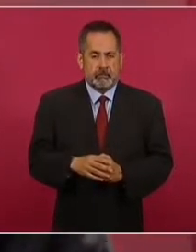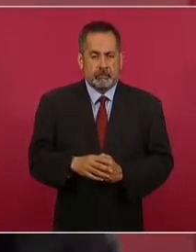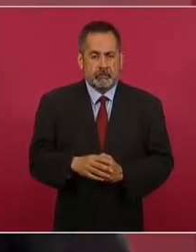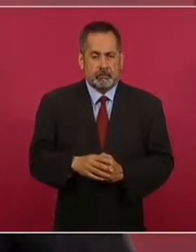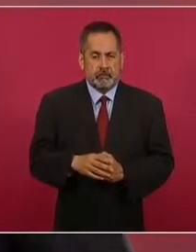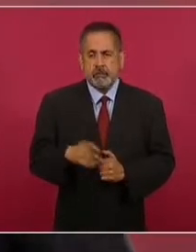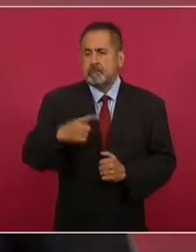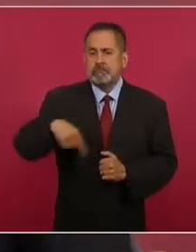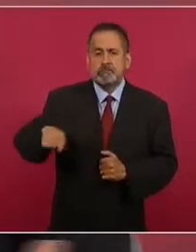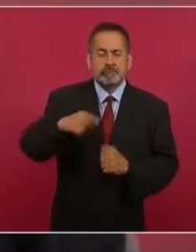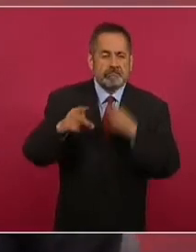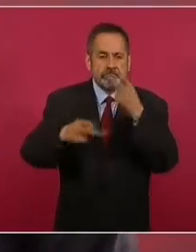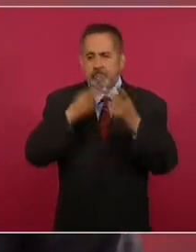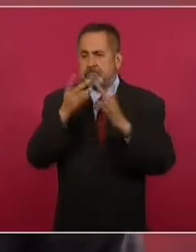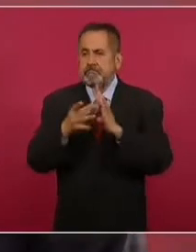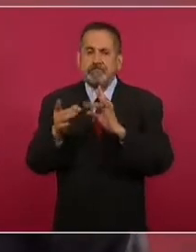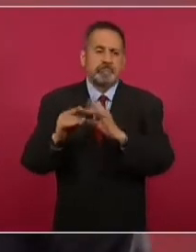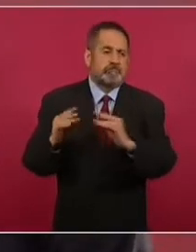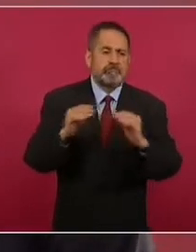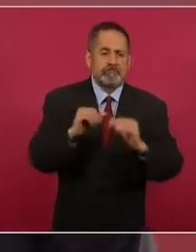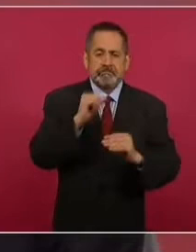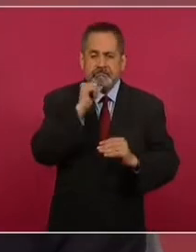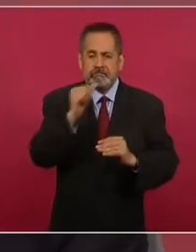como de esto ya no se habla,